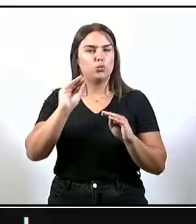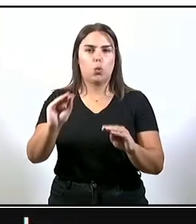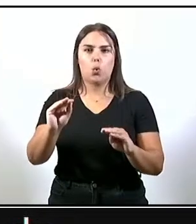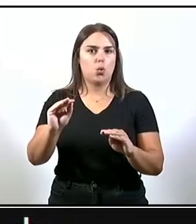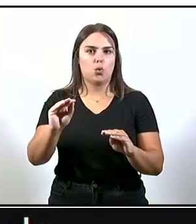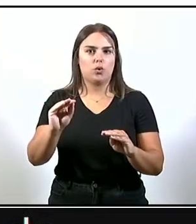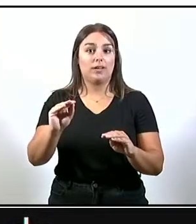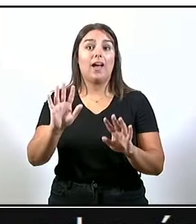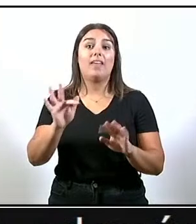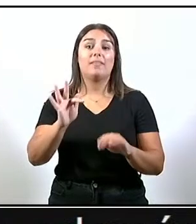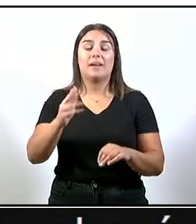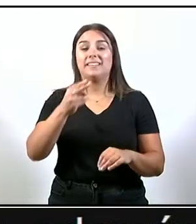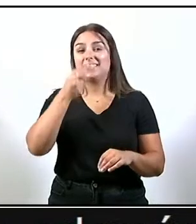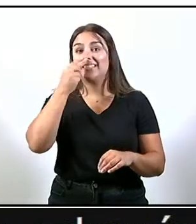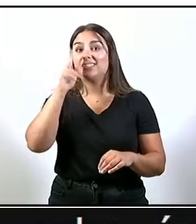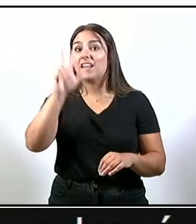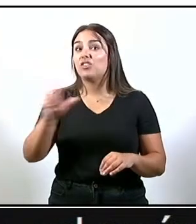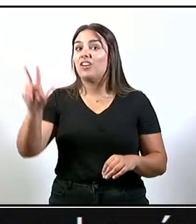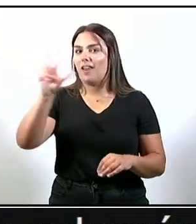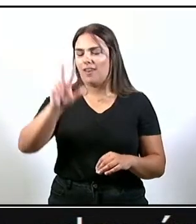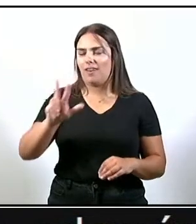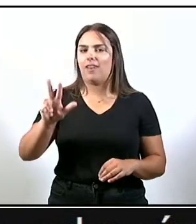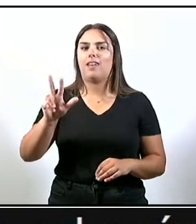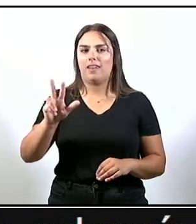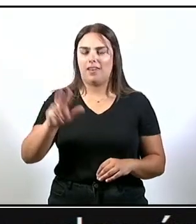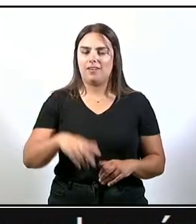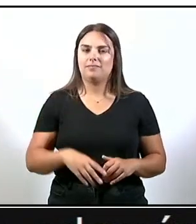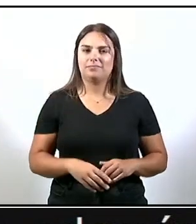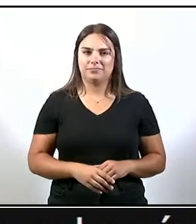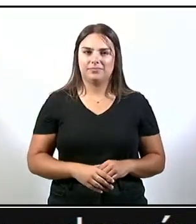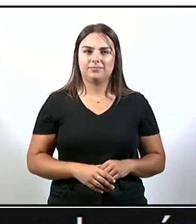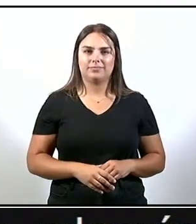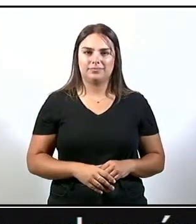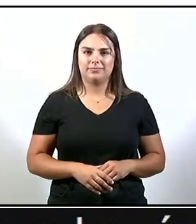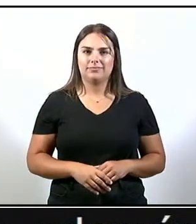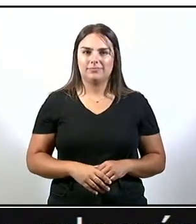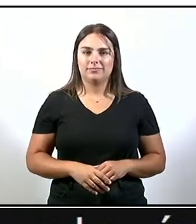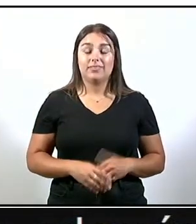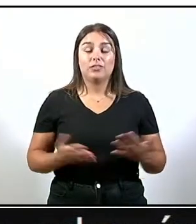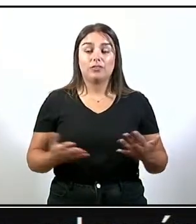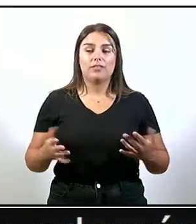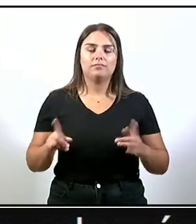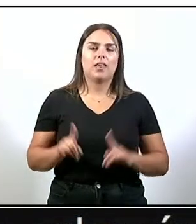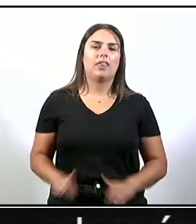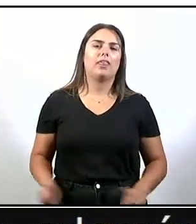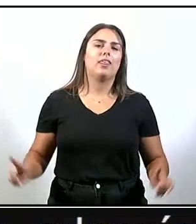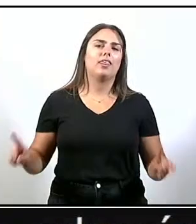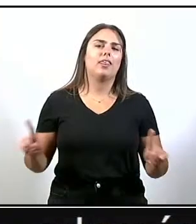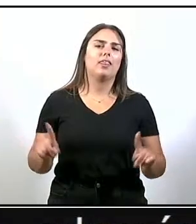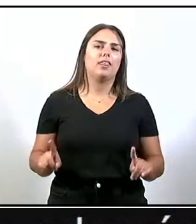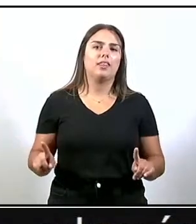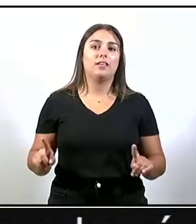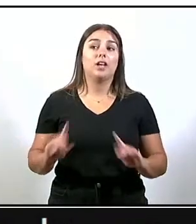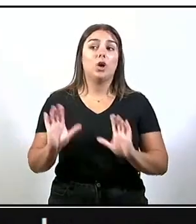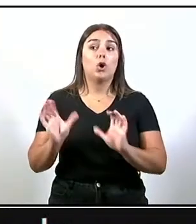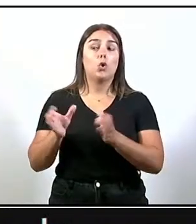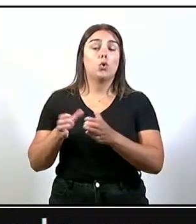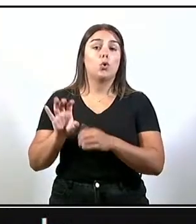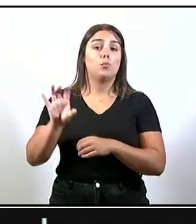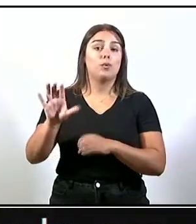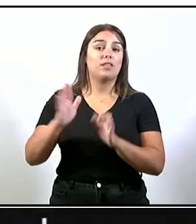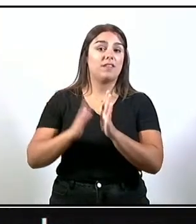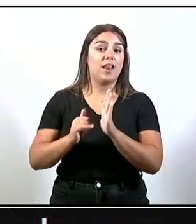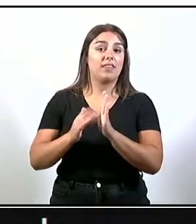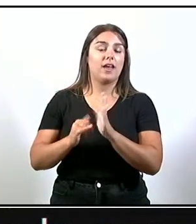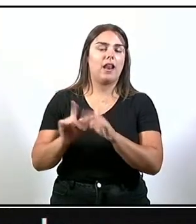intereses nacionales. Había que opacar lo que había ocurrido en la Comunidad Valenciana y se han